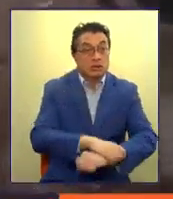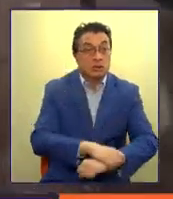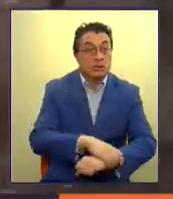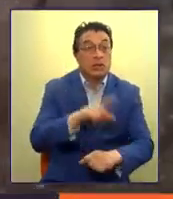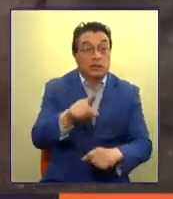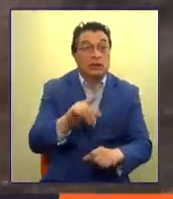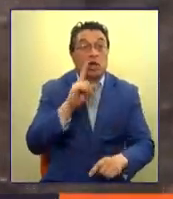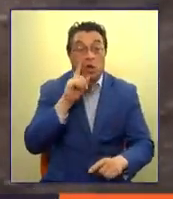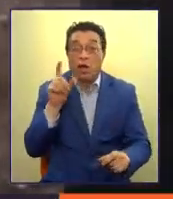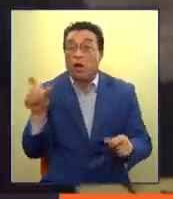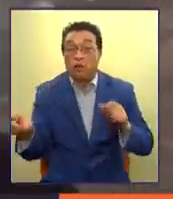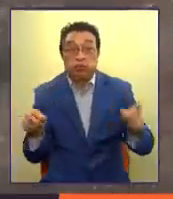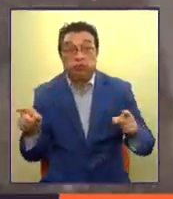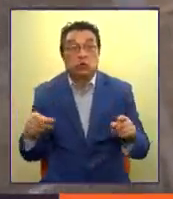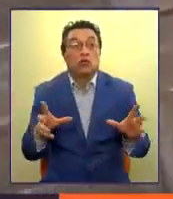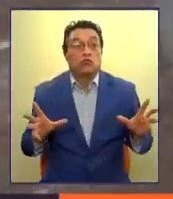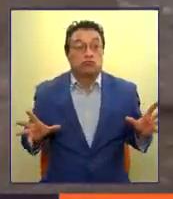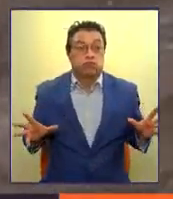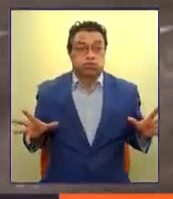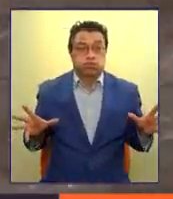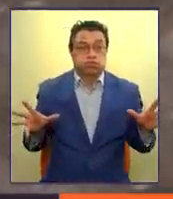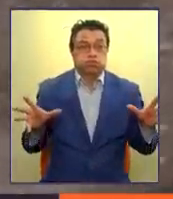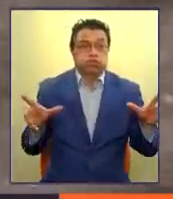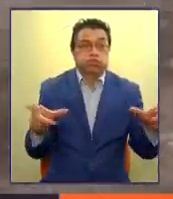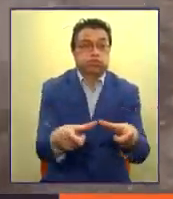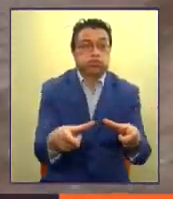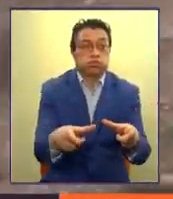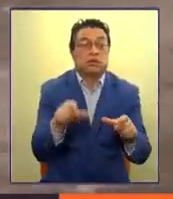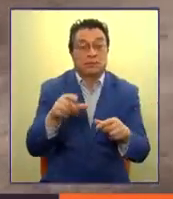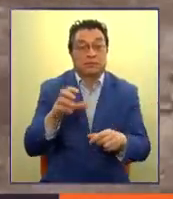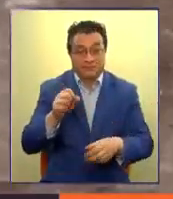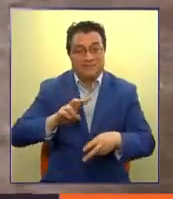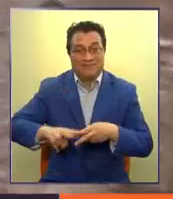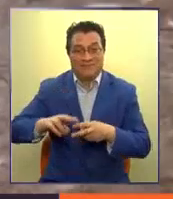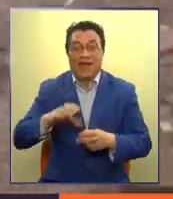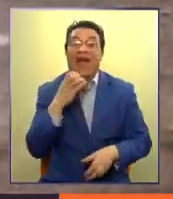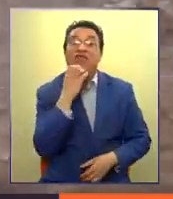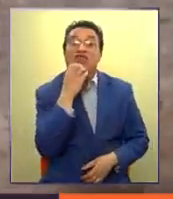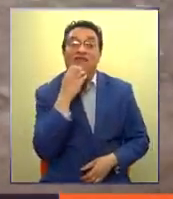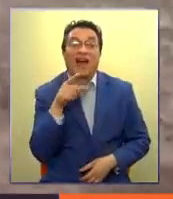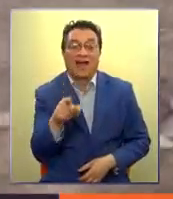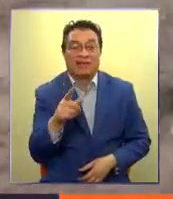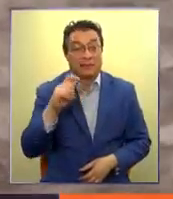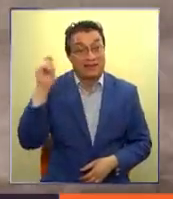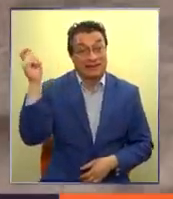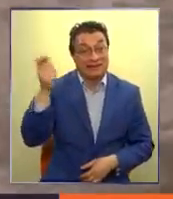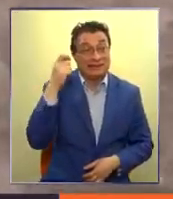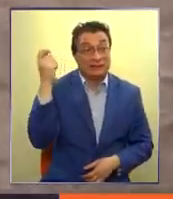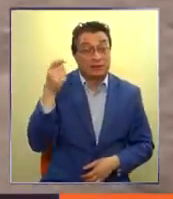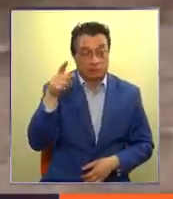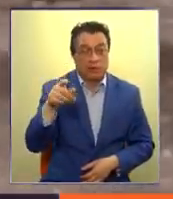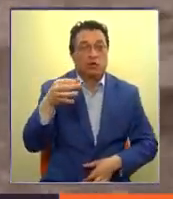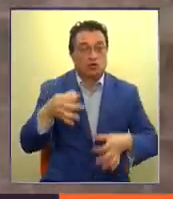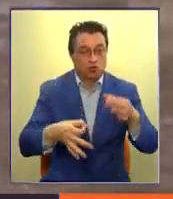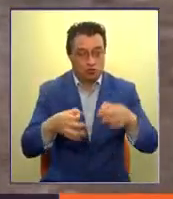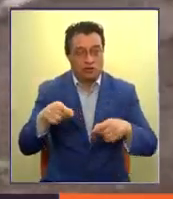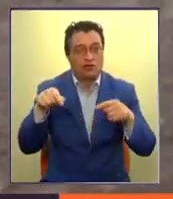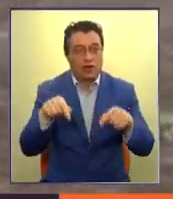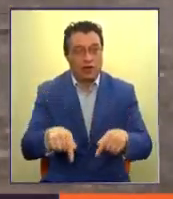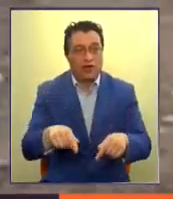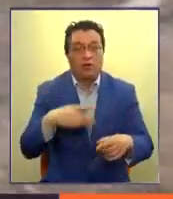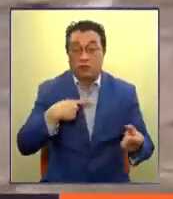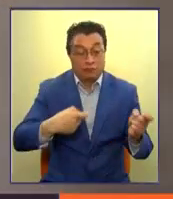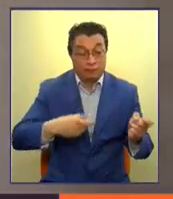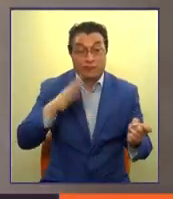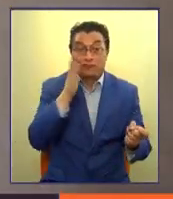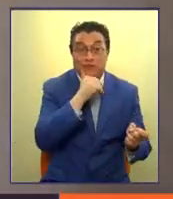sus clientes fue multitudinario. Lo llamaron el armero de Antofagasta. En septiembre comienza el juicio en su contra. No tenía armas,